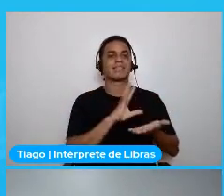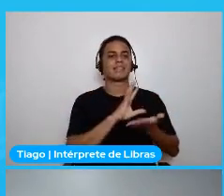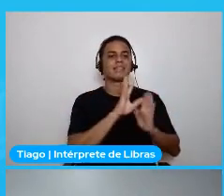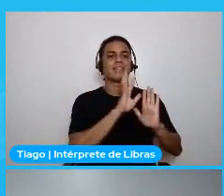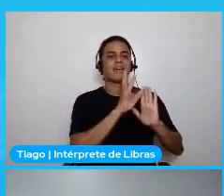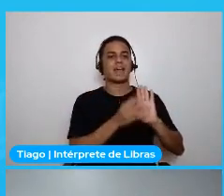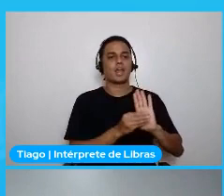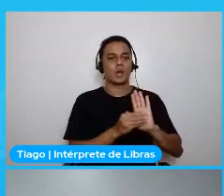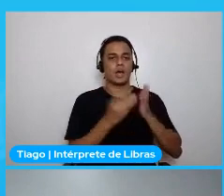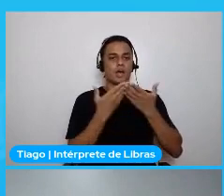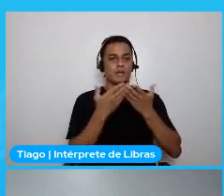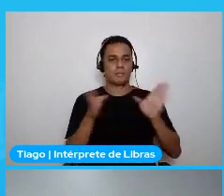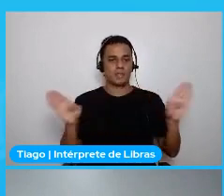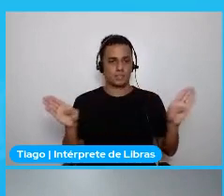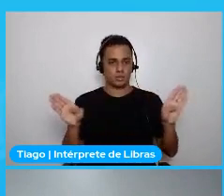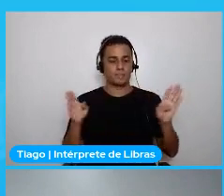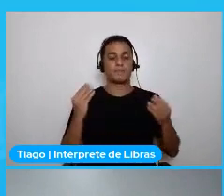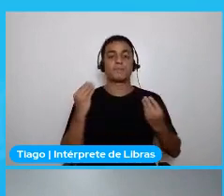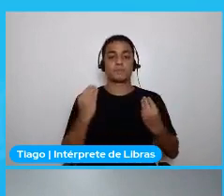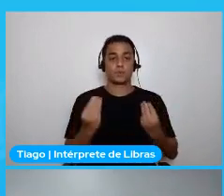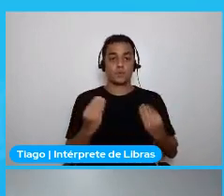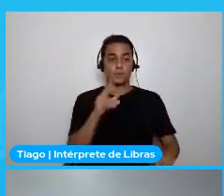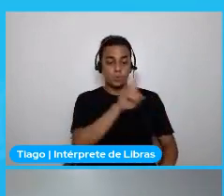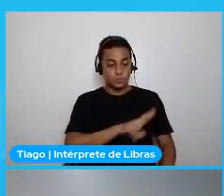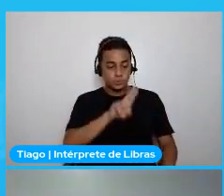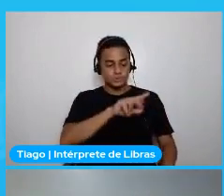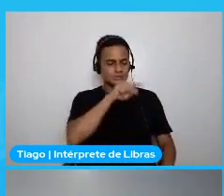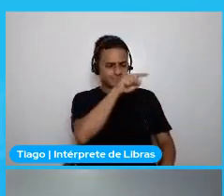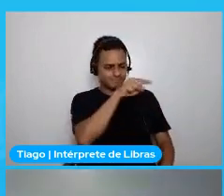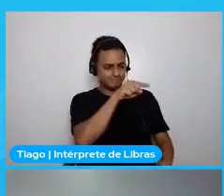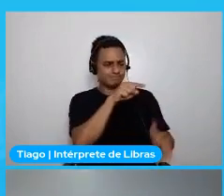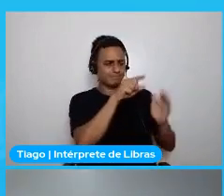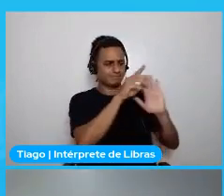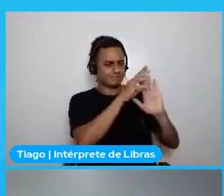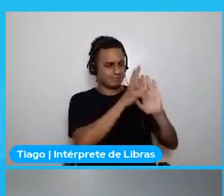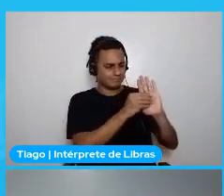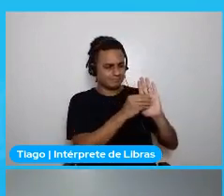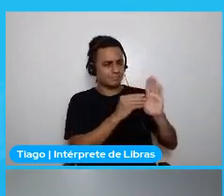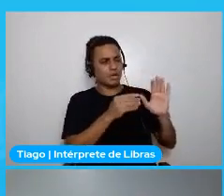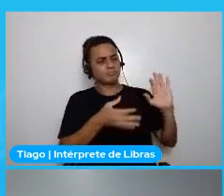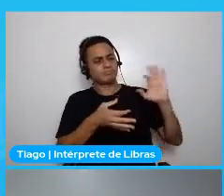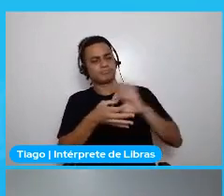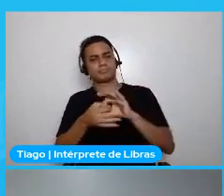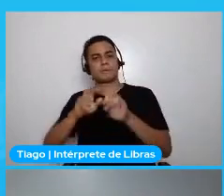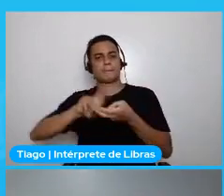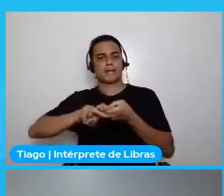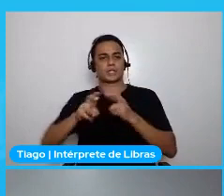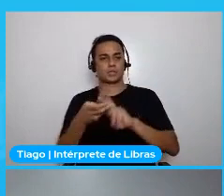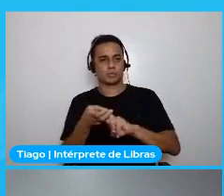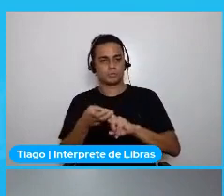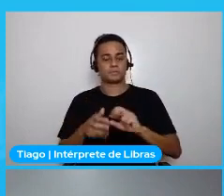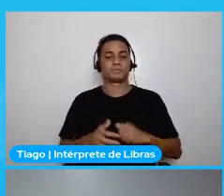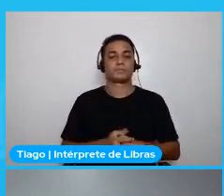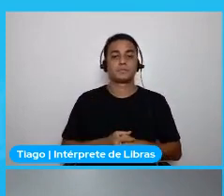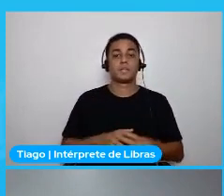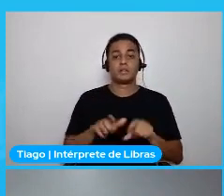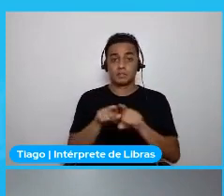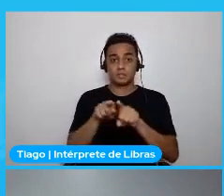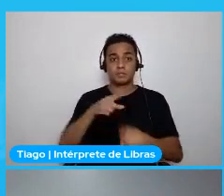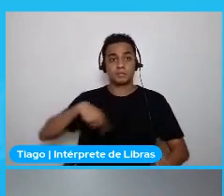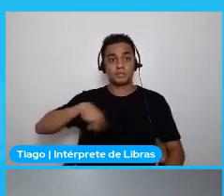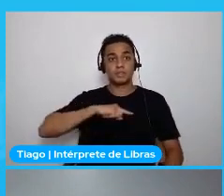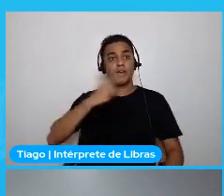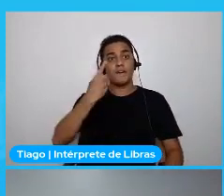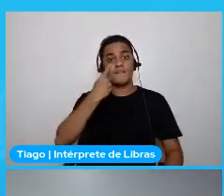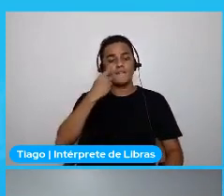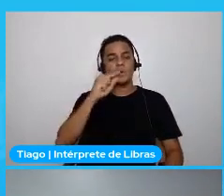Y su utilización con Python, cómo analizamos estos datos abiertos con Python. Y vamos también a ver un poco un